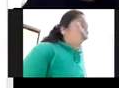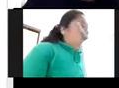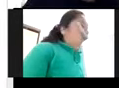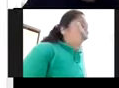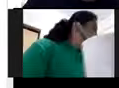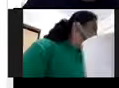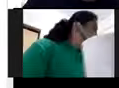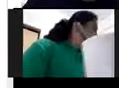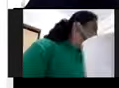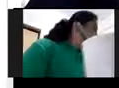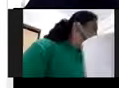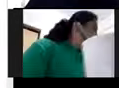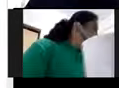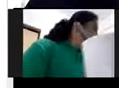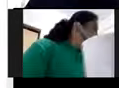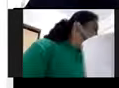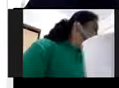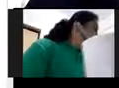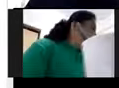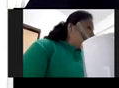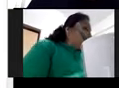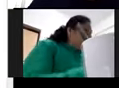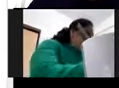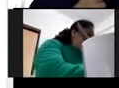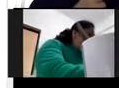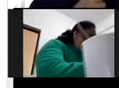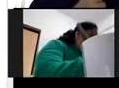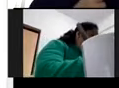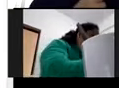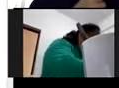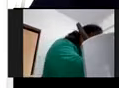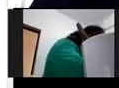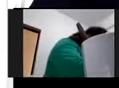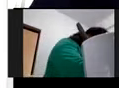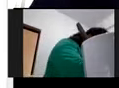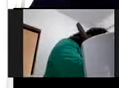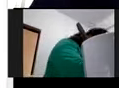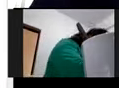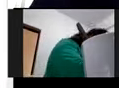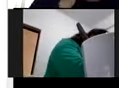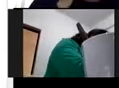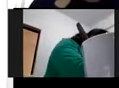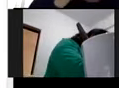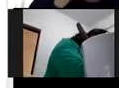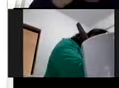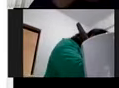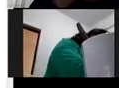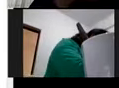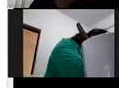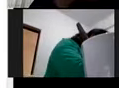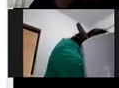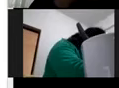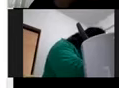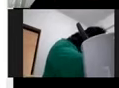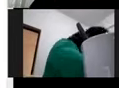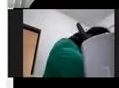quiero mencionar lo siguiente. La ley nacional, vimos la clase pasada, tiene 6 principios, ¿no